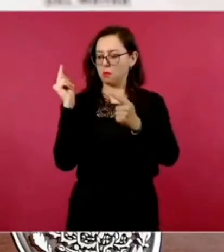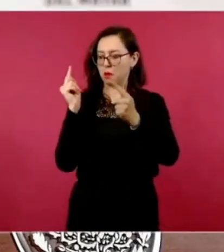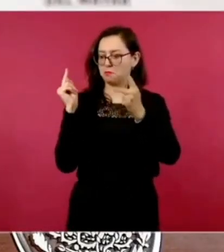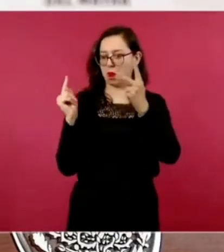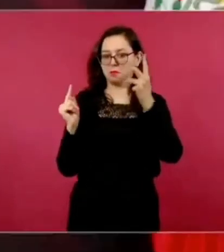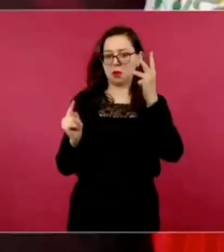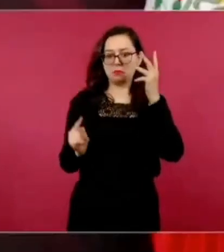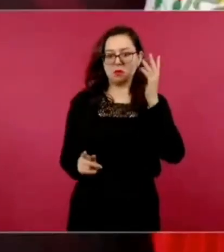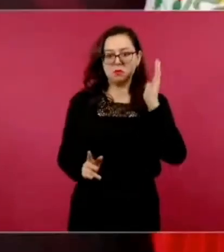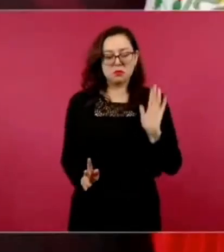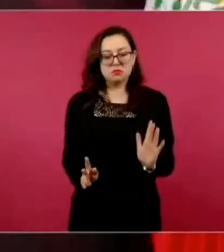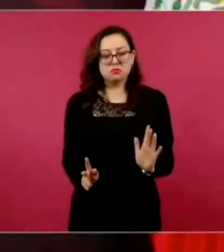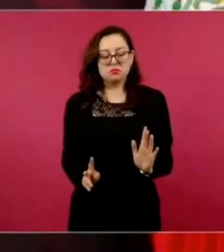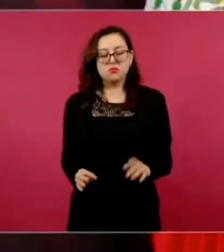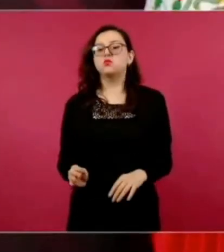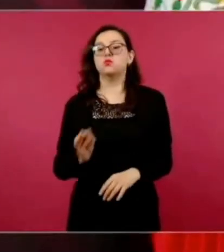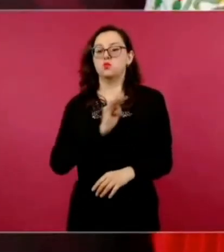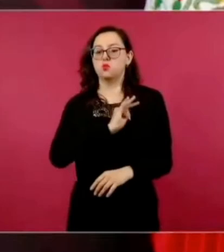juez,